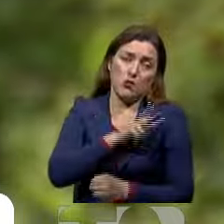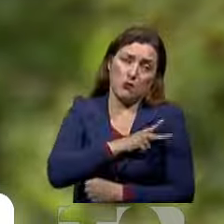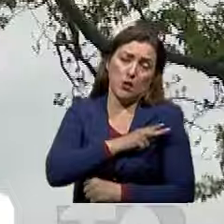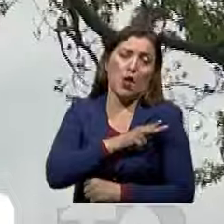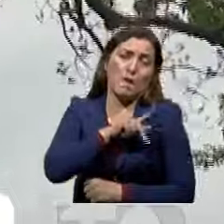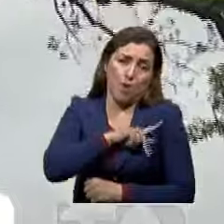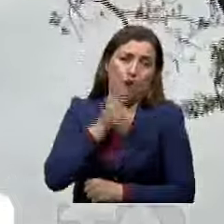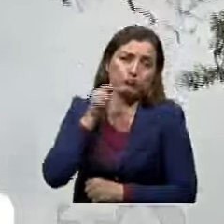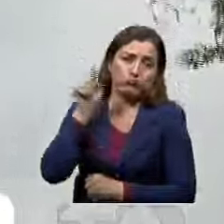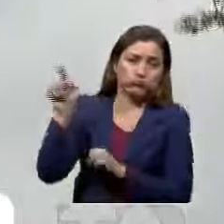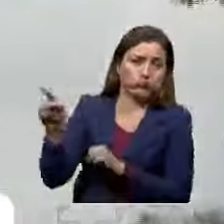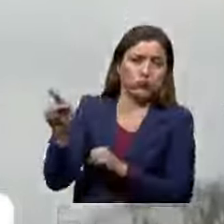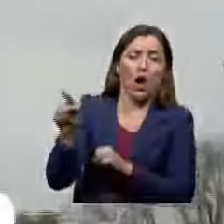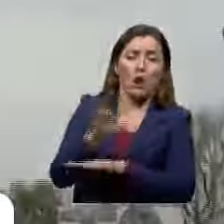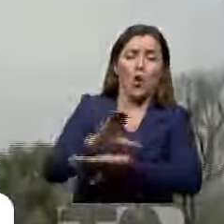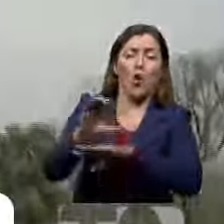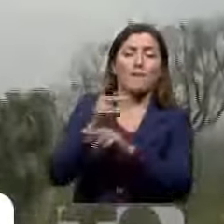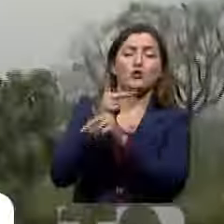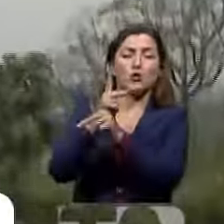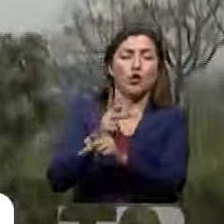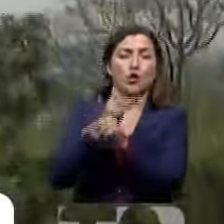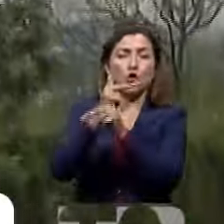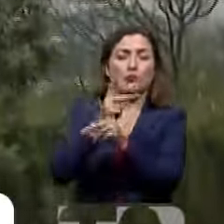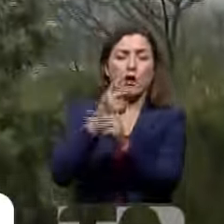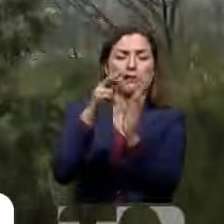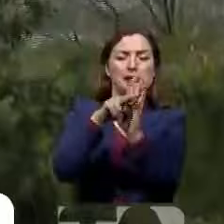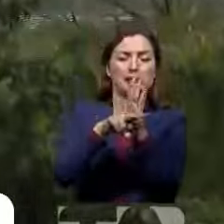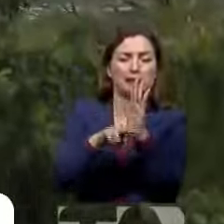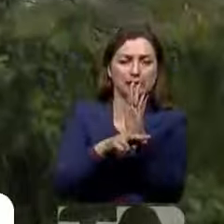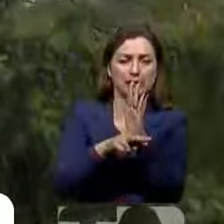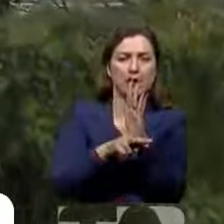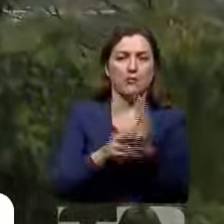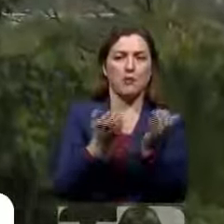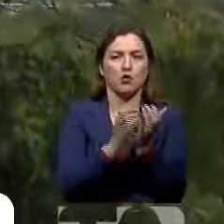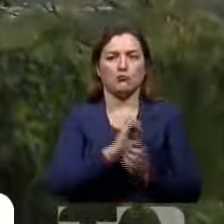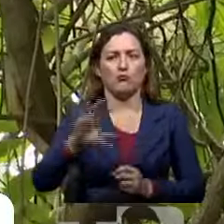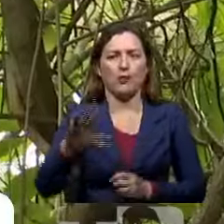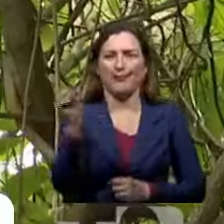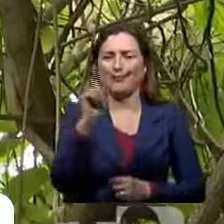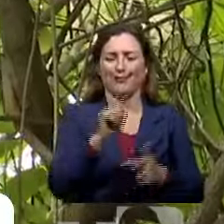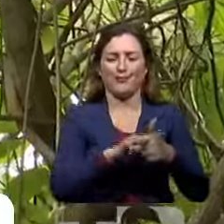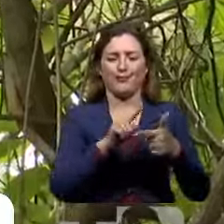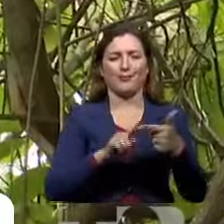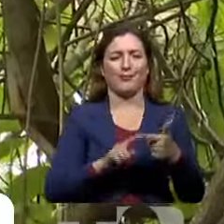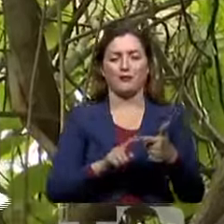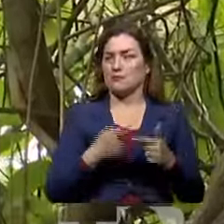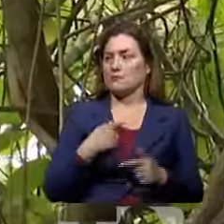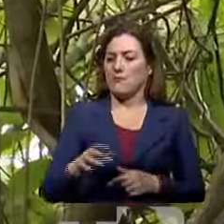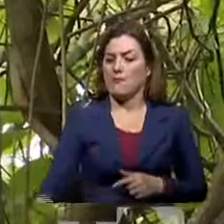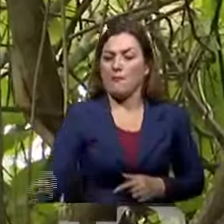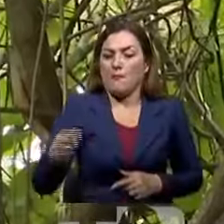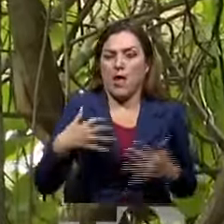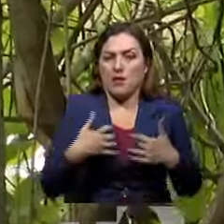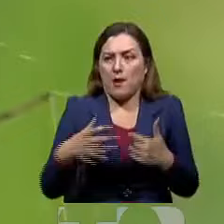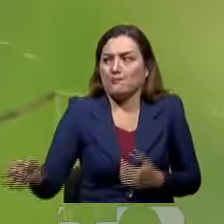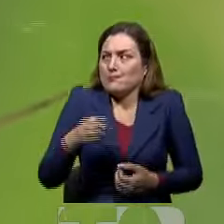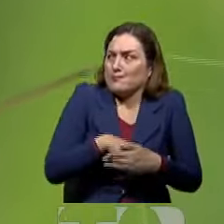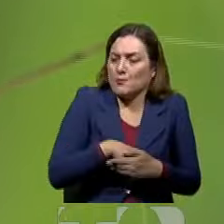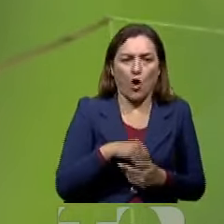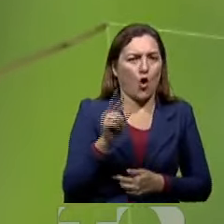Espol como del Bosque Protector Prosperina. Pues dentro de los lineamientos para su ingreso están no botar basura, no colectar especies de vida silvestre, mantenerse en los